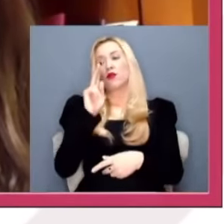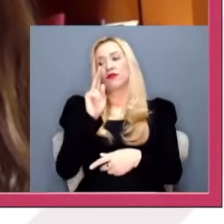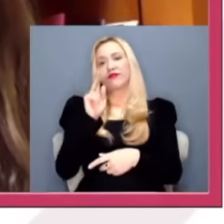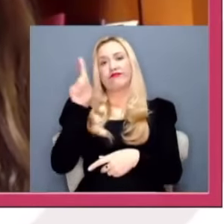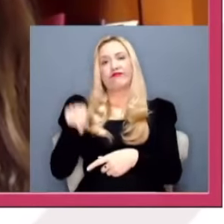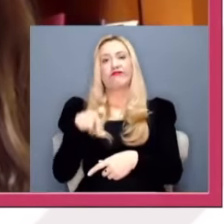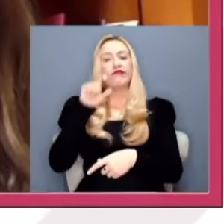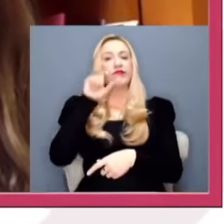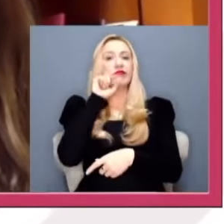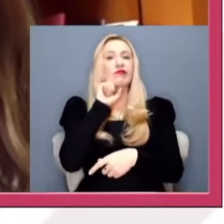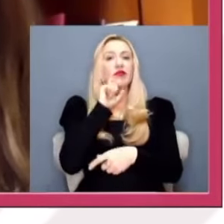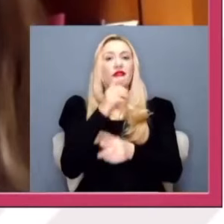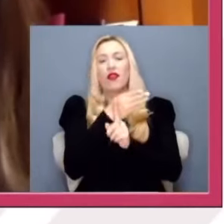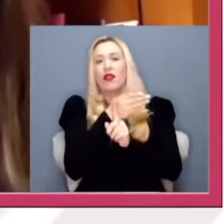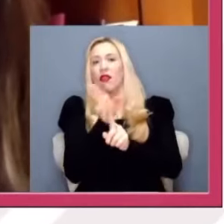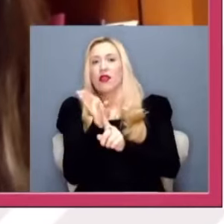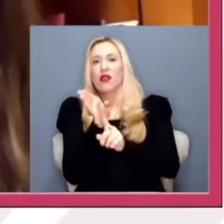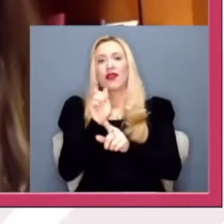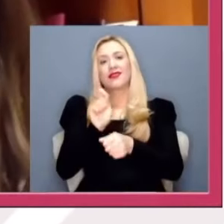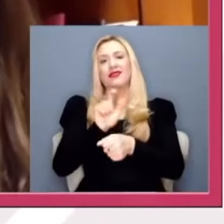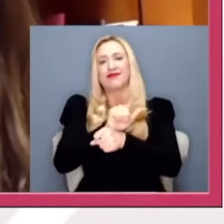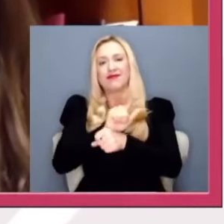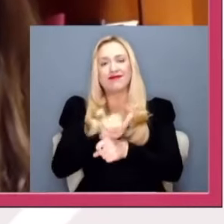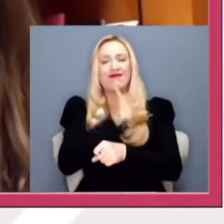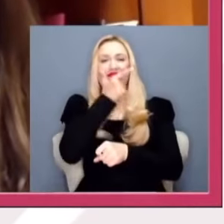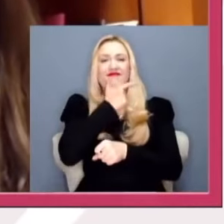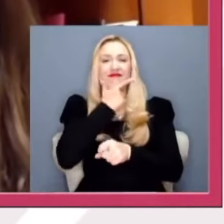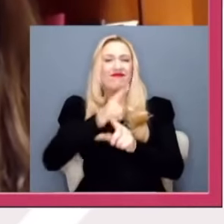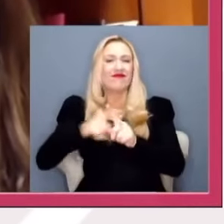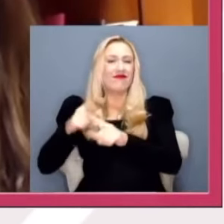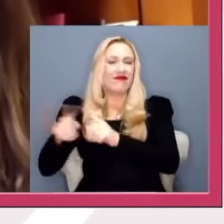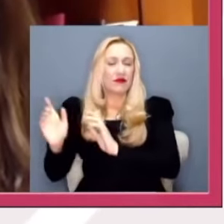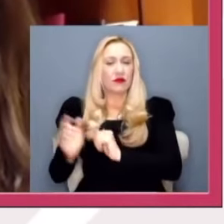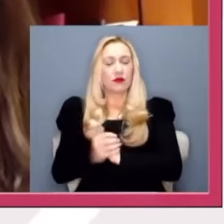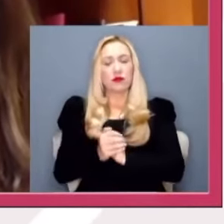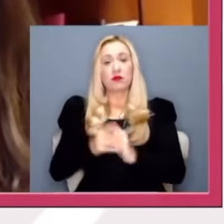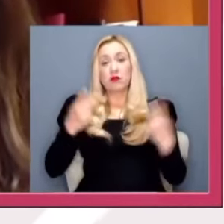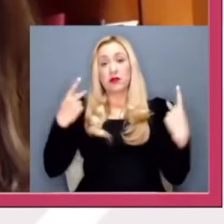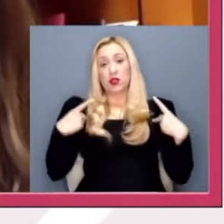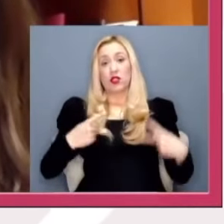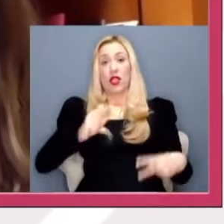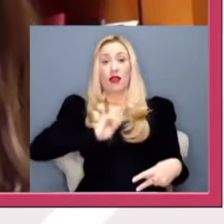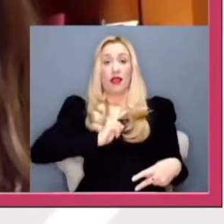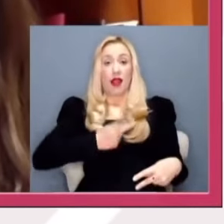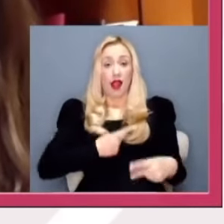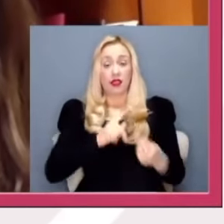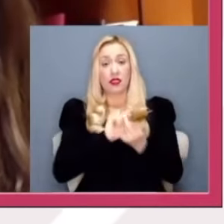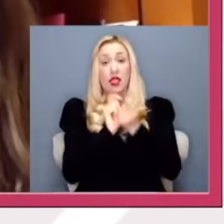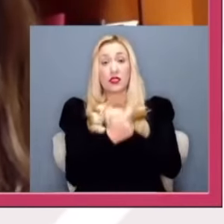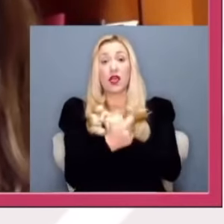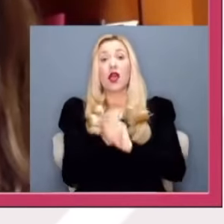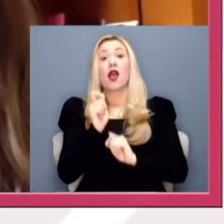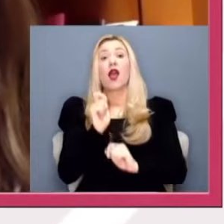distinta a la heterosexual. La percepción de la discriminación hacia personas transexuales y transgénero fue del